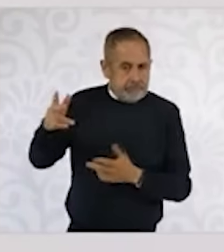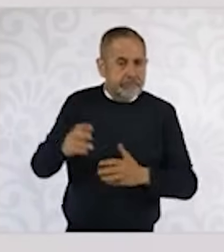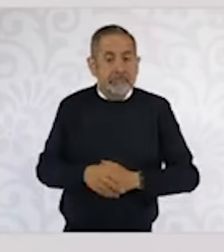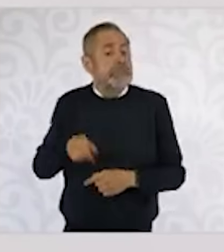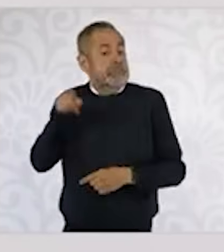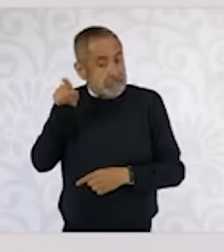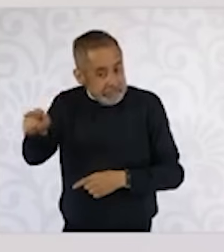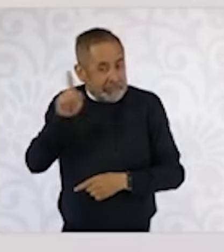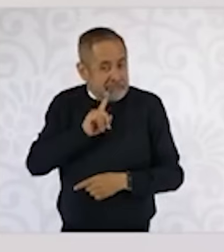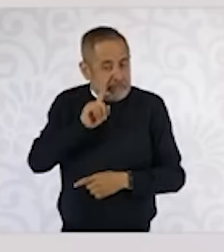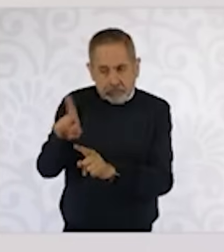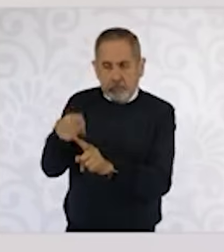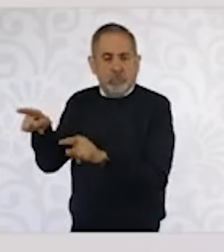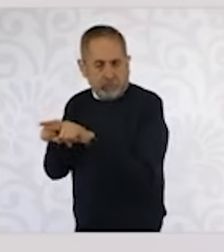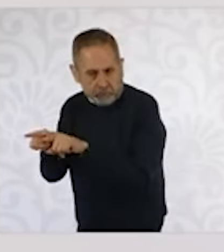ella